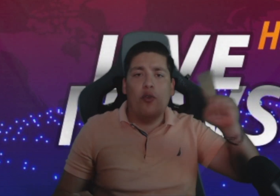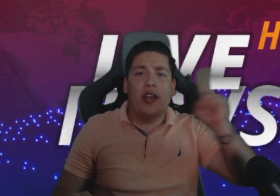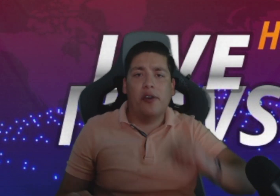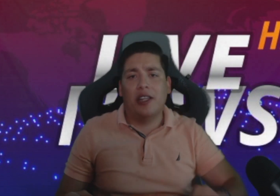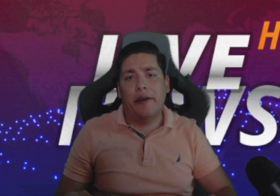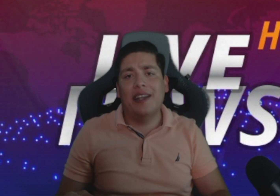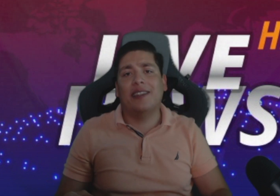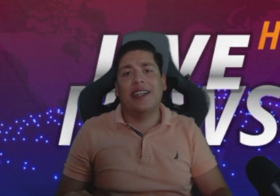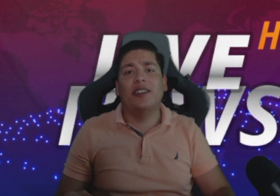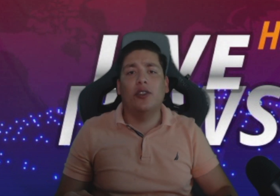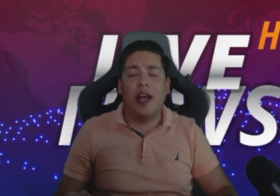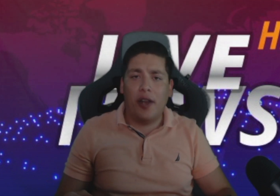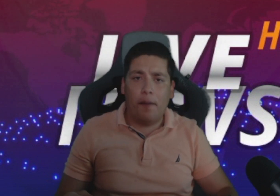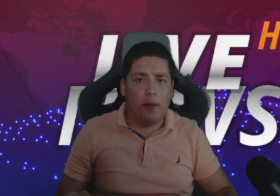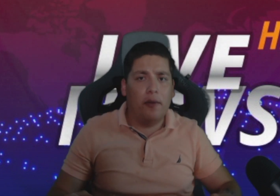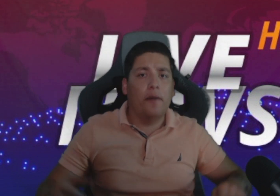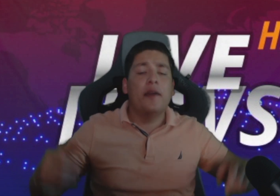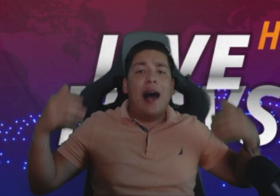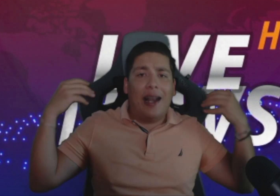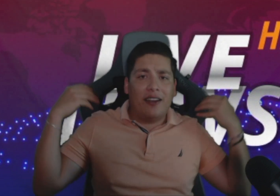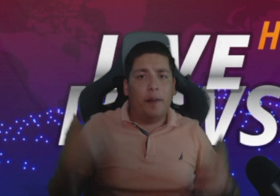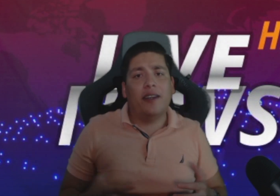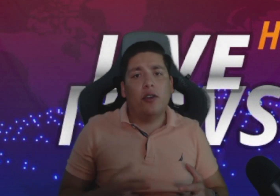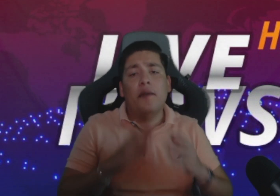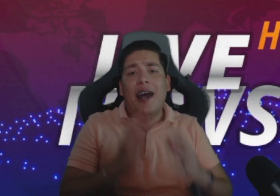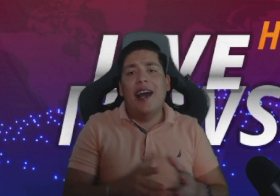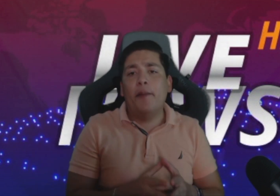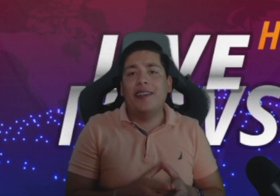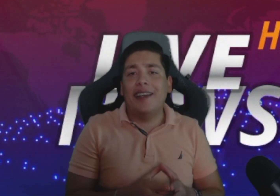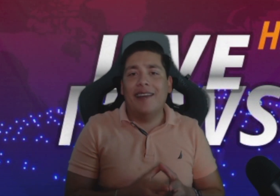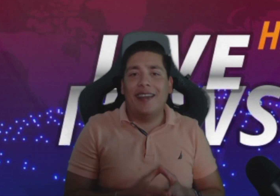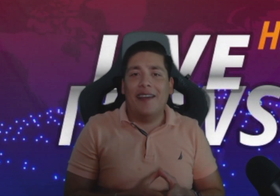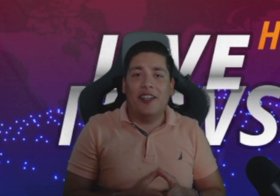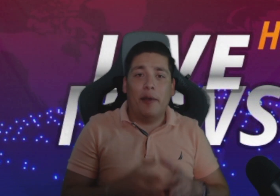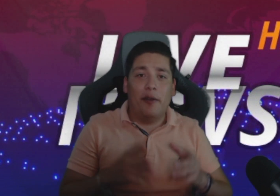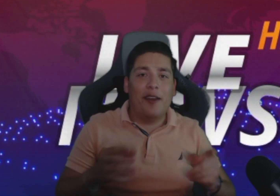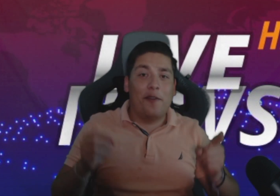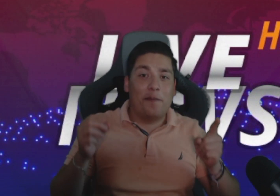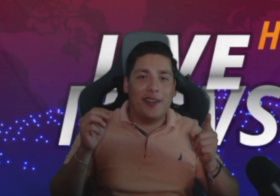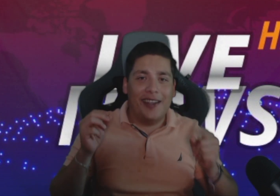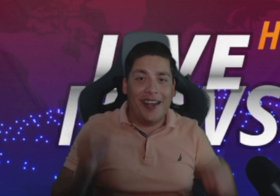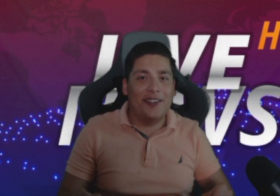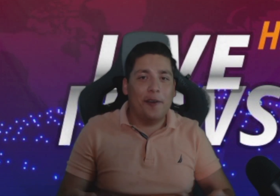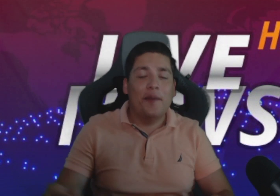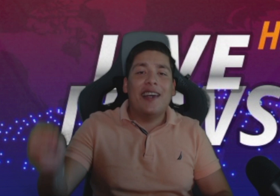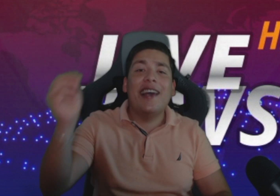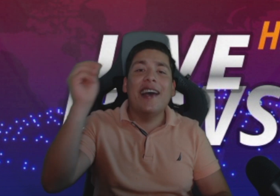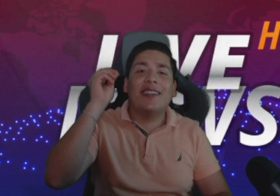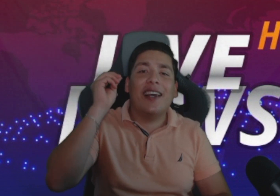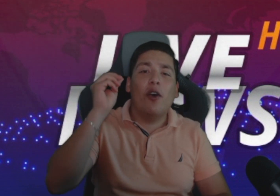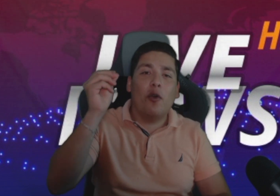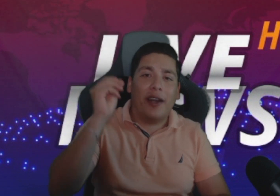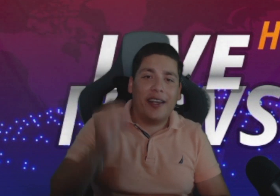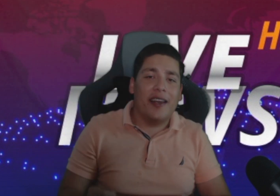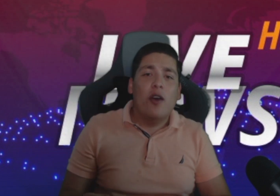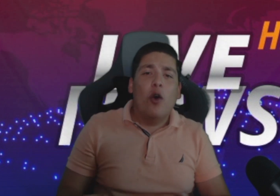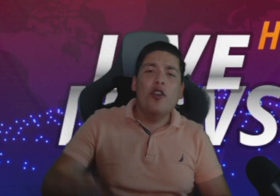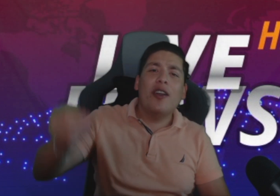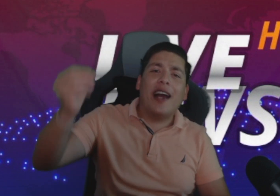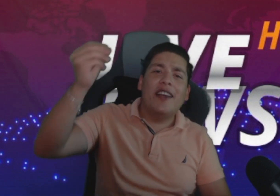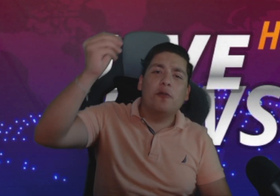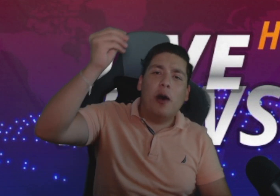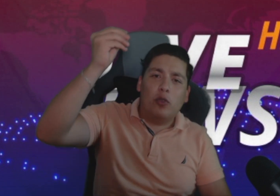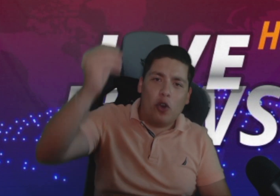politiquillos que una y otra vez traicionaron al pueblo. Al respecto, el presidente Andrés Manuel rompió el silencio, y es que ojo aquí,